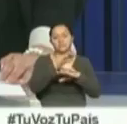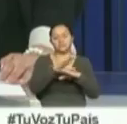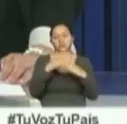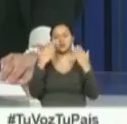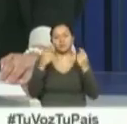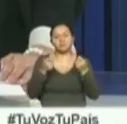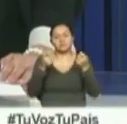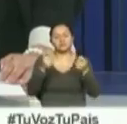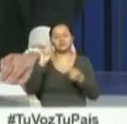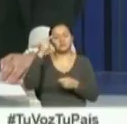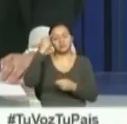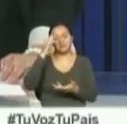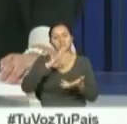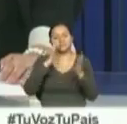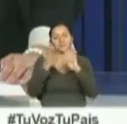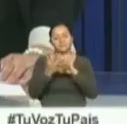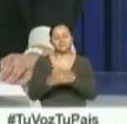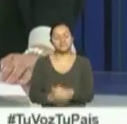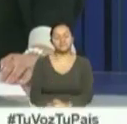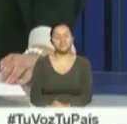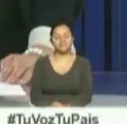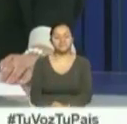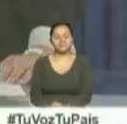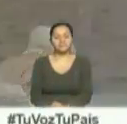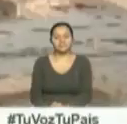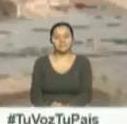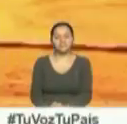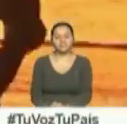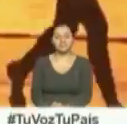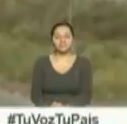obras del Gobierno de la Revolución Ciudadana.